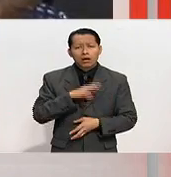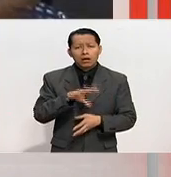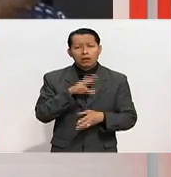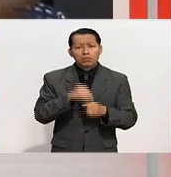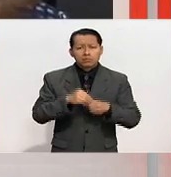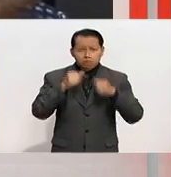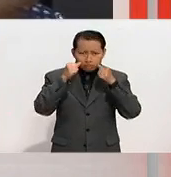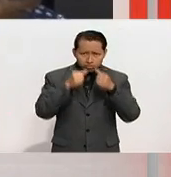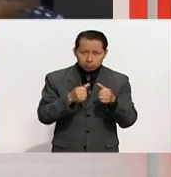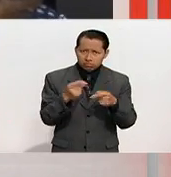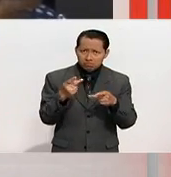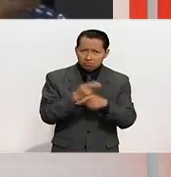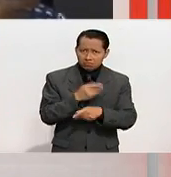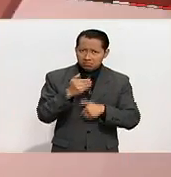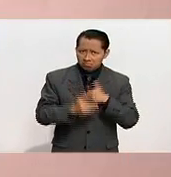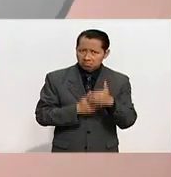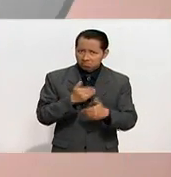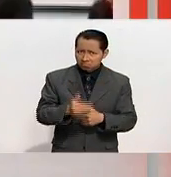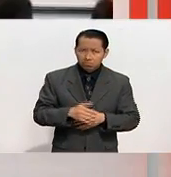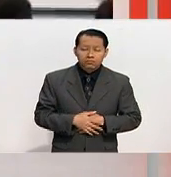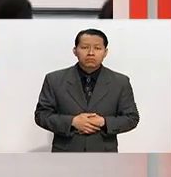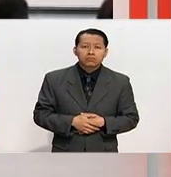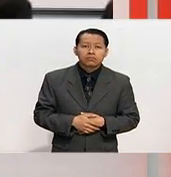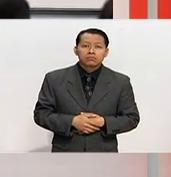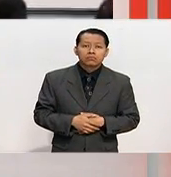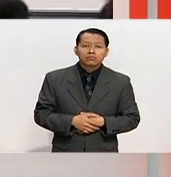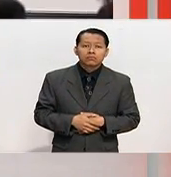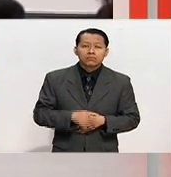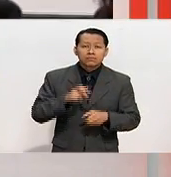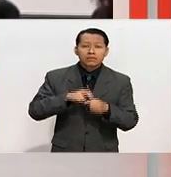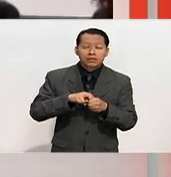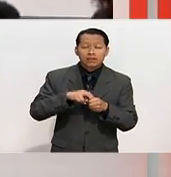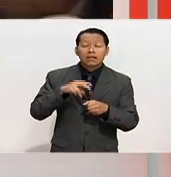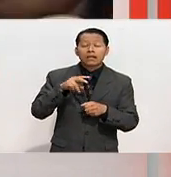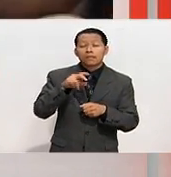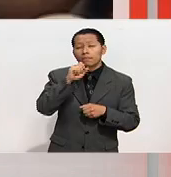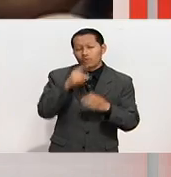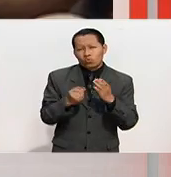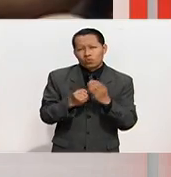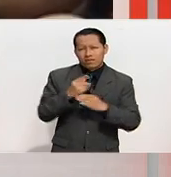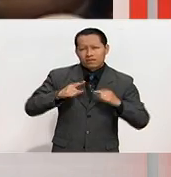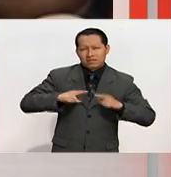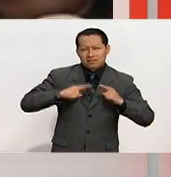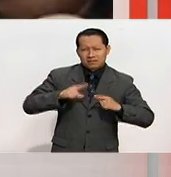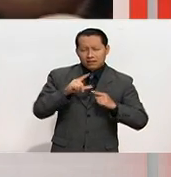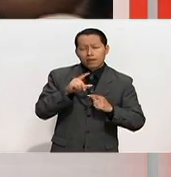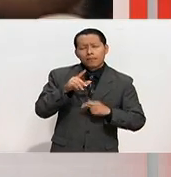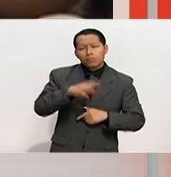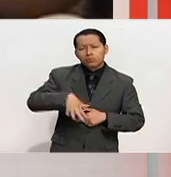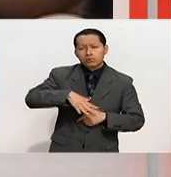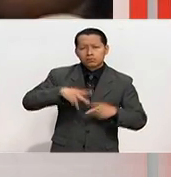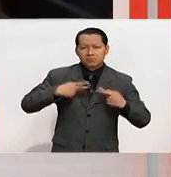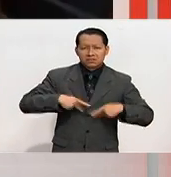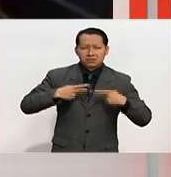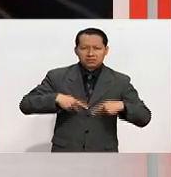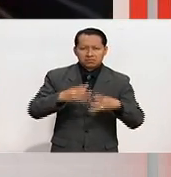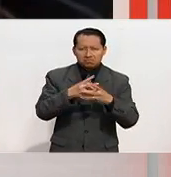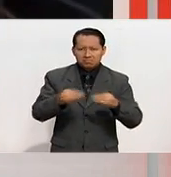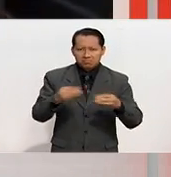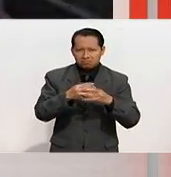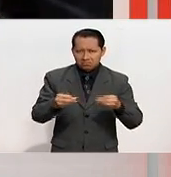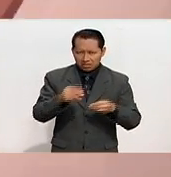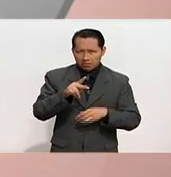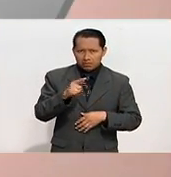a cómo va evolucionando el tema. Heréndira Cruz Villegas, nueva fiscal especializada de búsqueda de personas desaparecidas